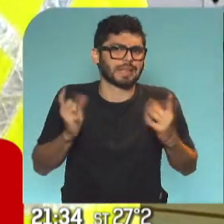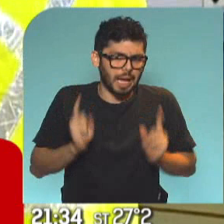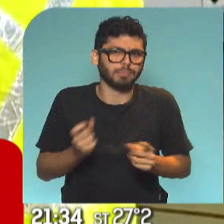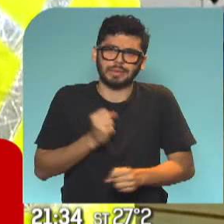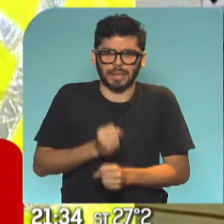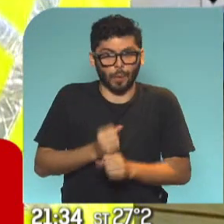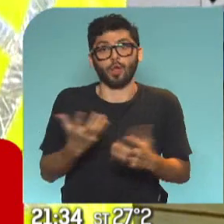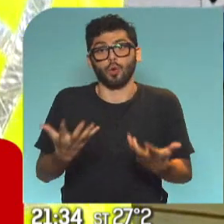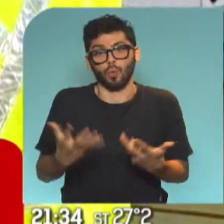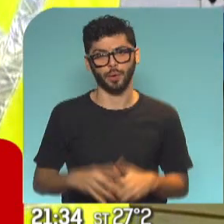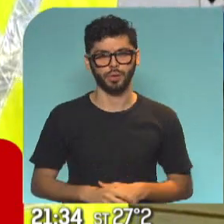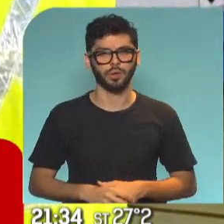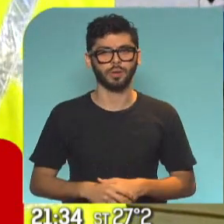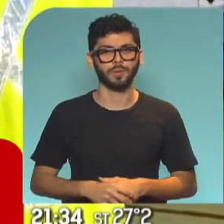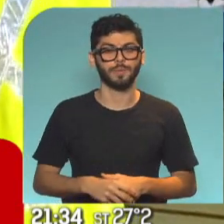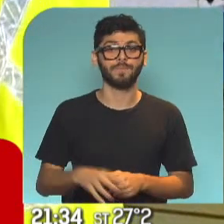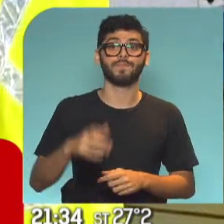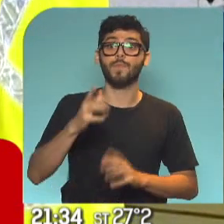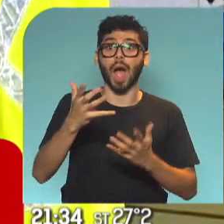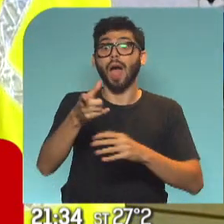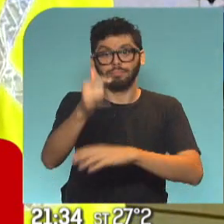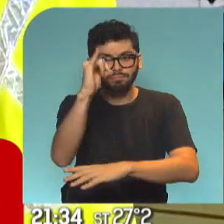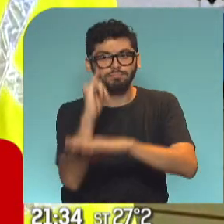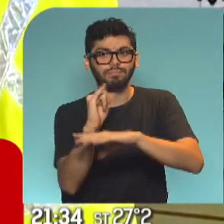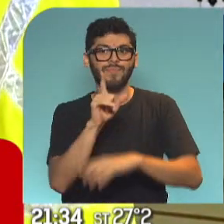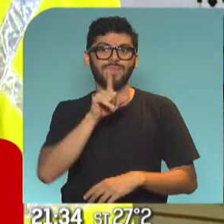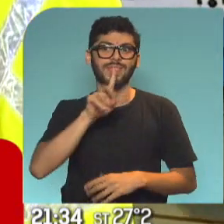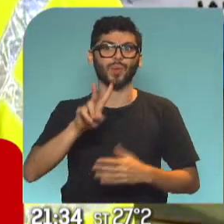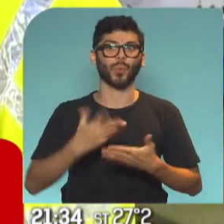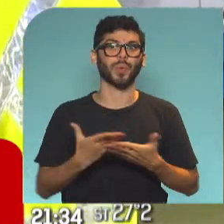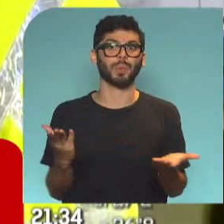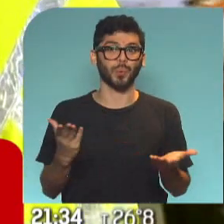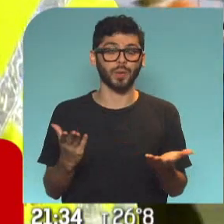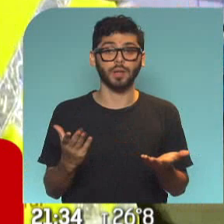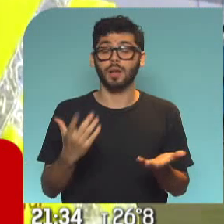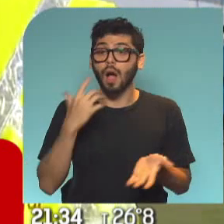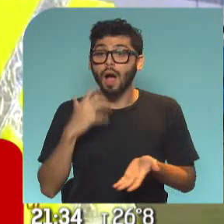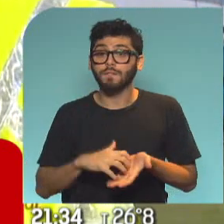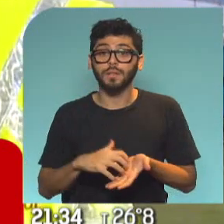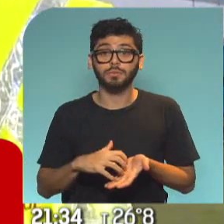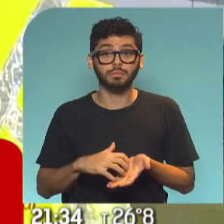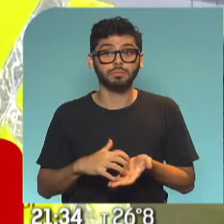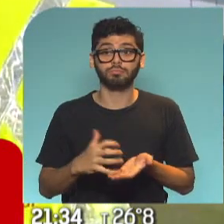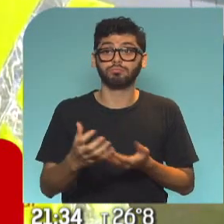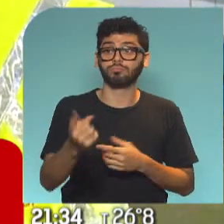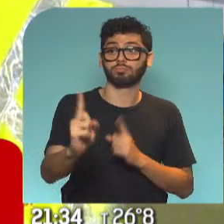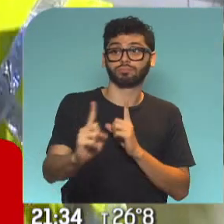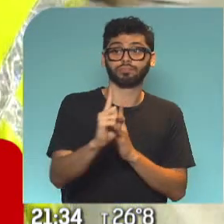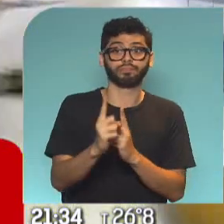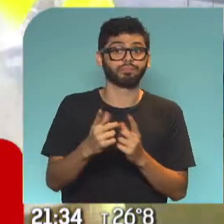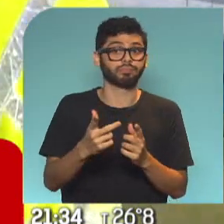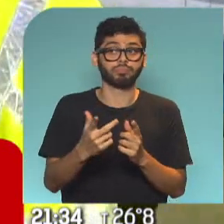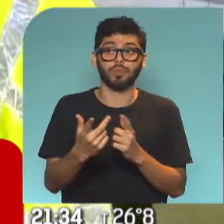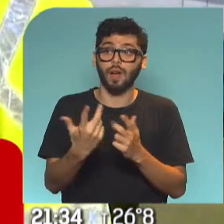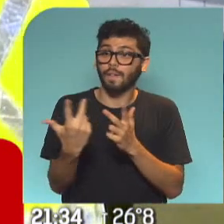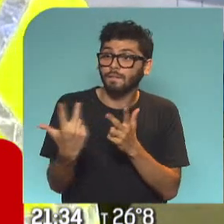también. Allí está la televisión pública. Y esperamos declaraciones, si es que alguno